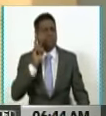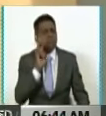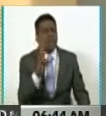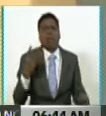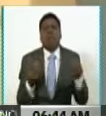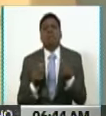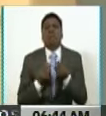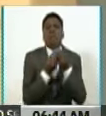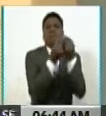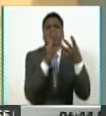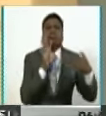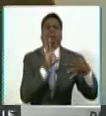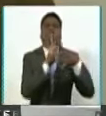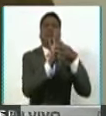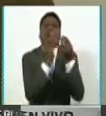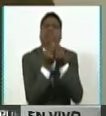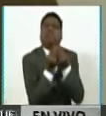unidos,